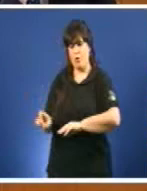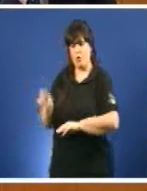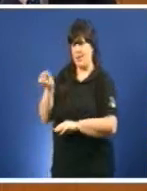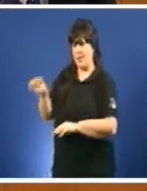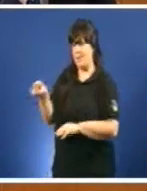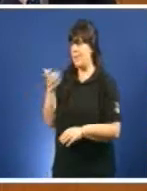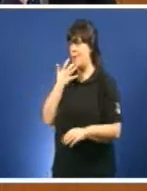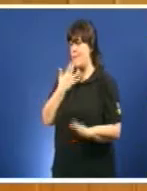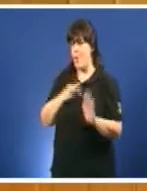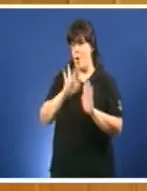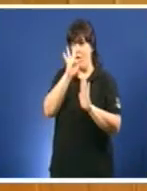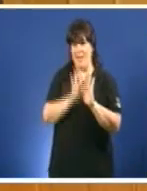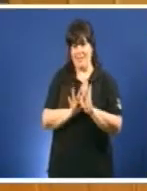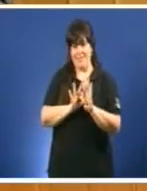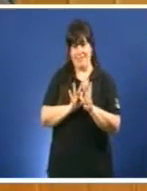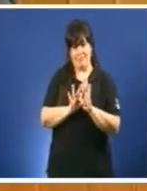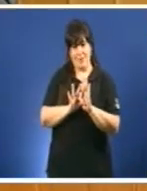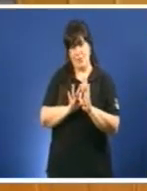o gasto social.